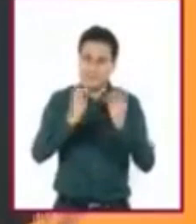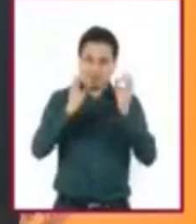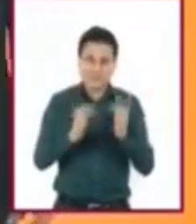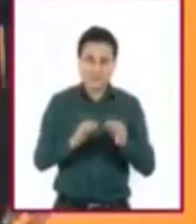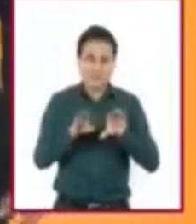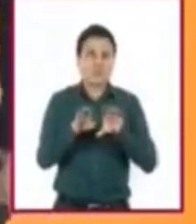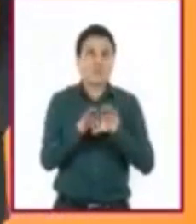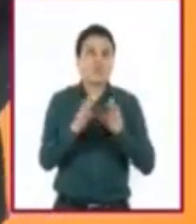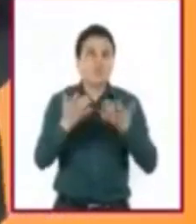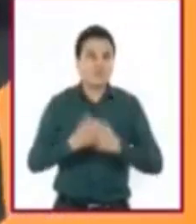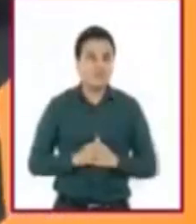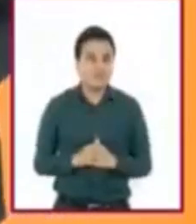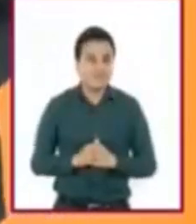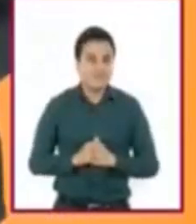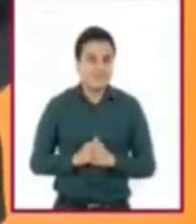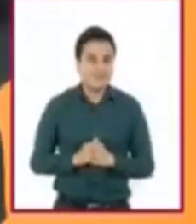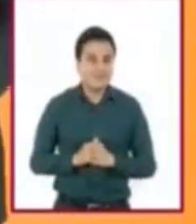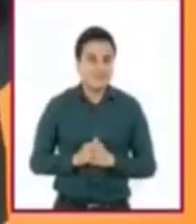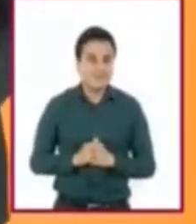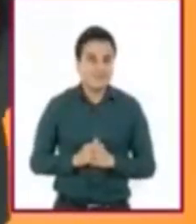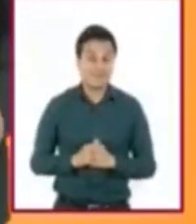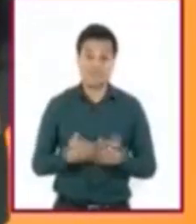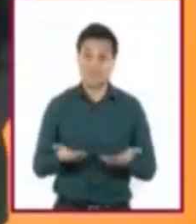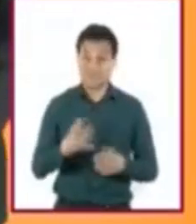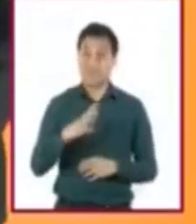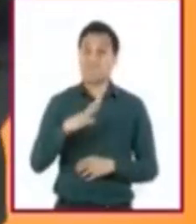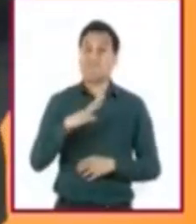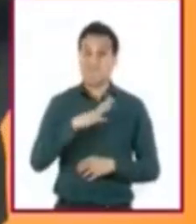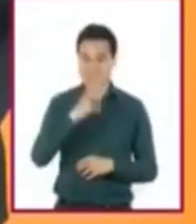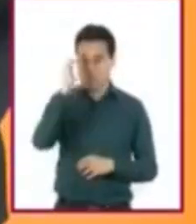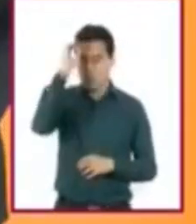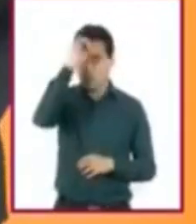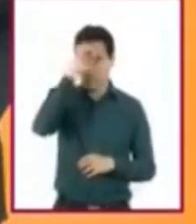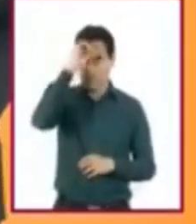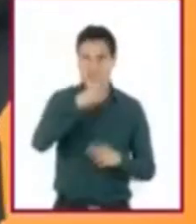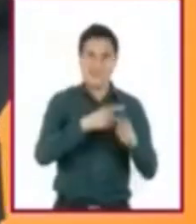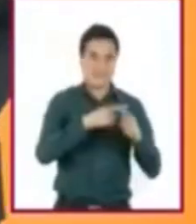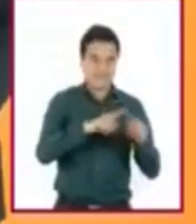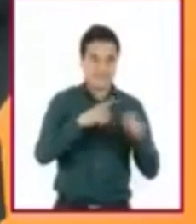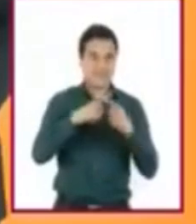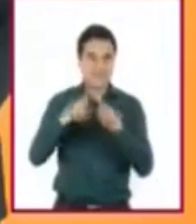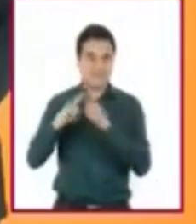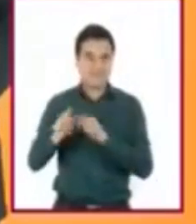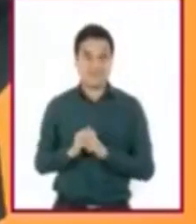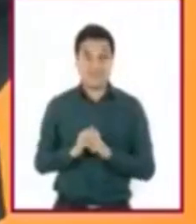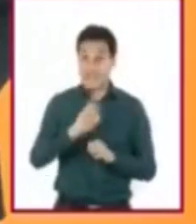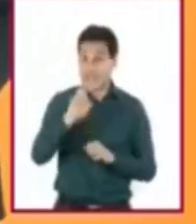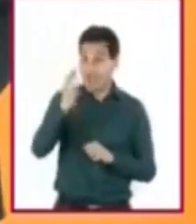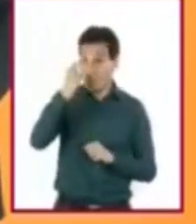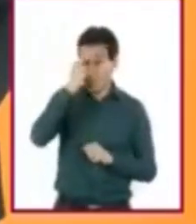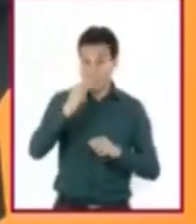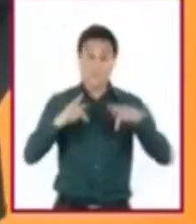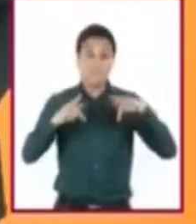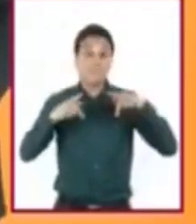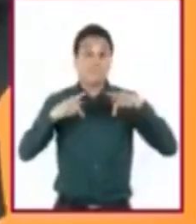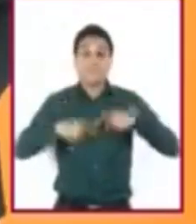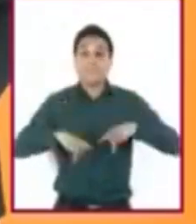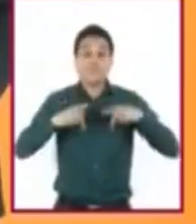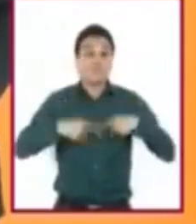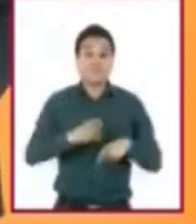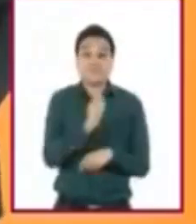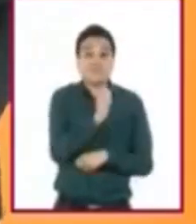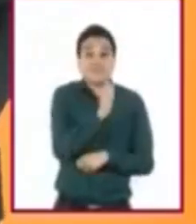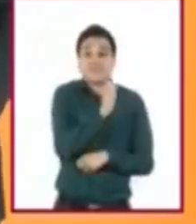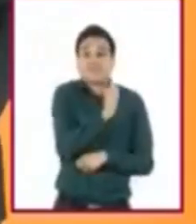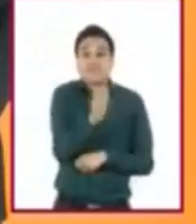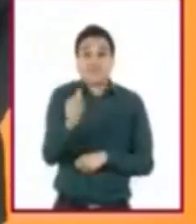Muy bien, ahora sabemos por qué hay diferentes versiones de la historia. Recuerden, las interpretaciones sobre un hecho son distintas formas de explicar